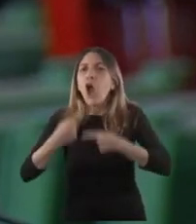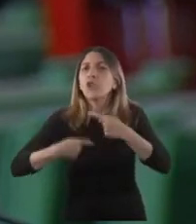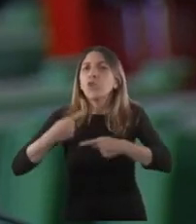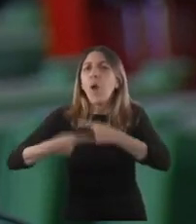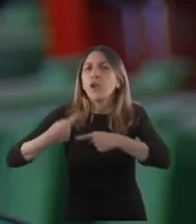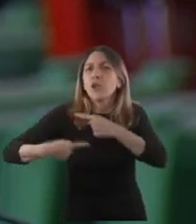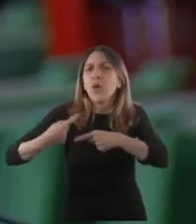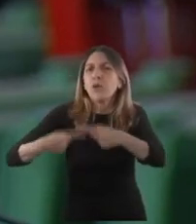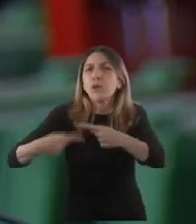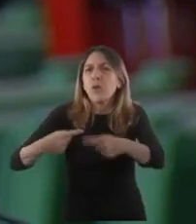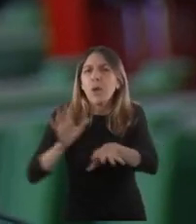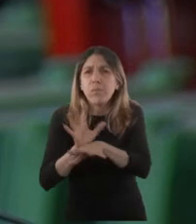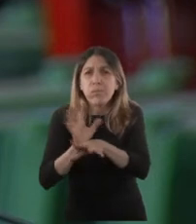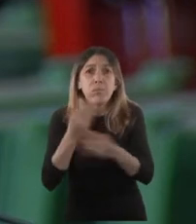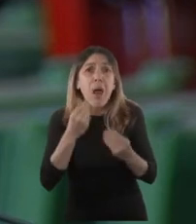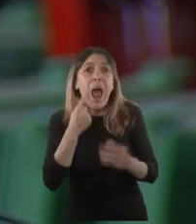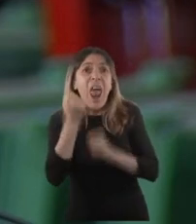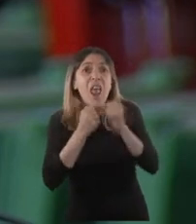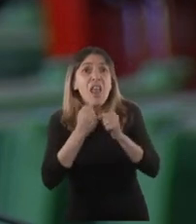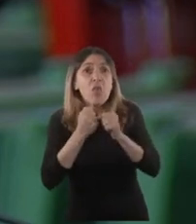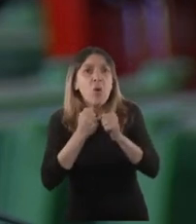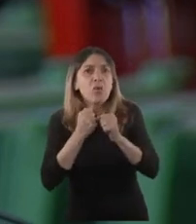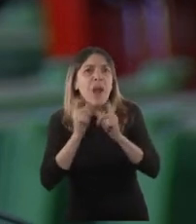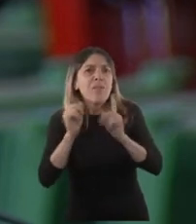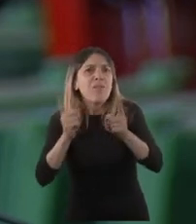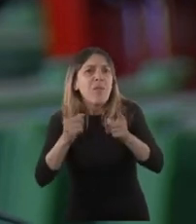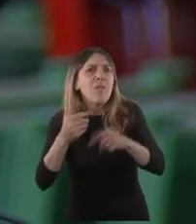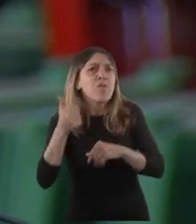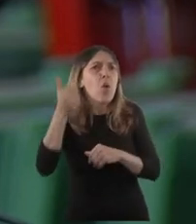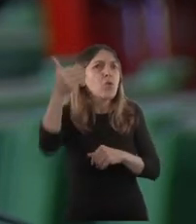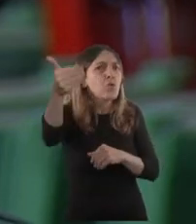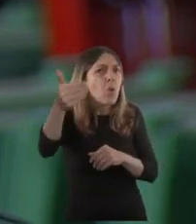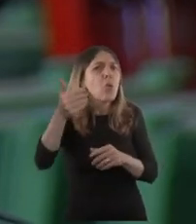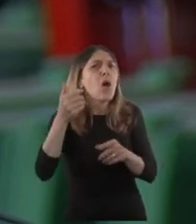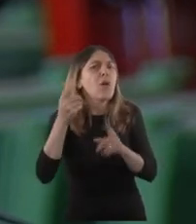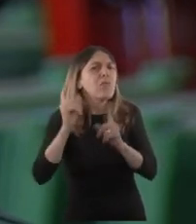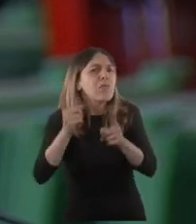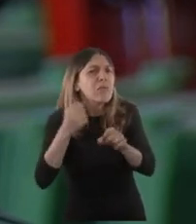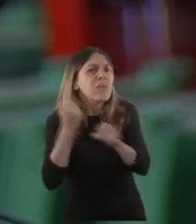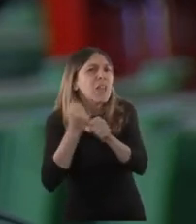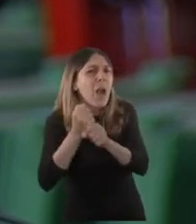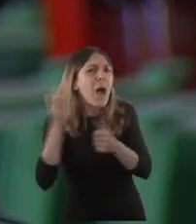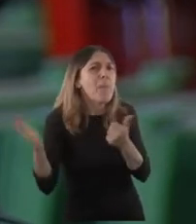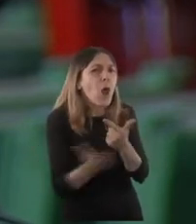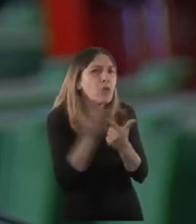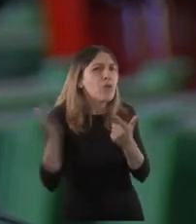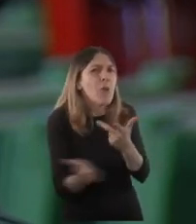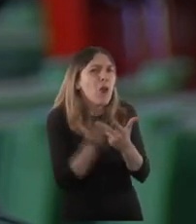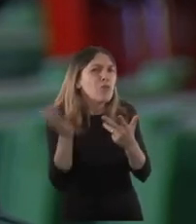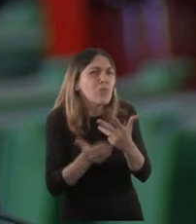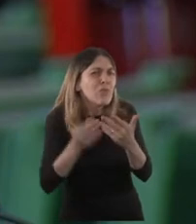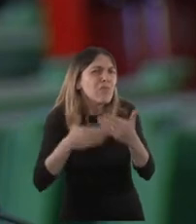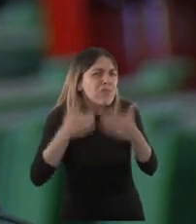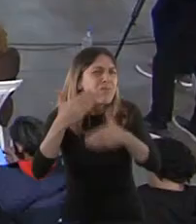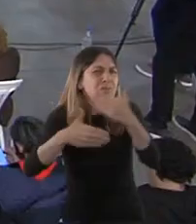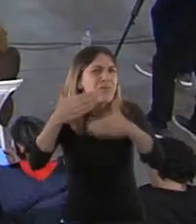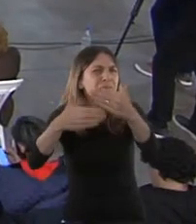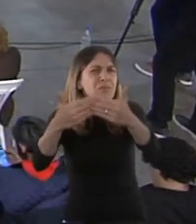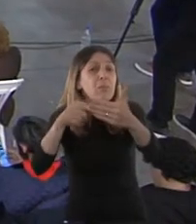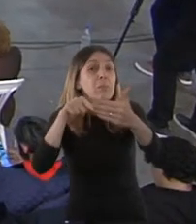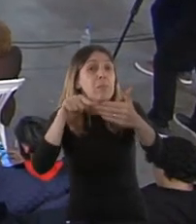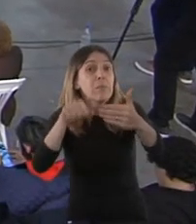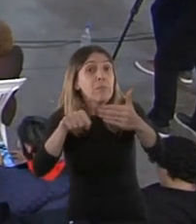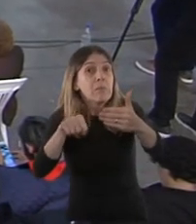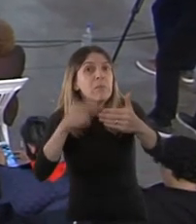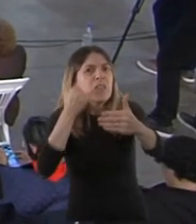que es para que las industrias puedan en un futuro seguir trabajando, seguir produciendo, porque eso nos ha